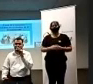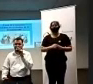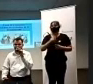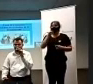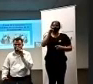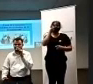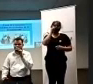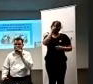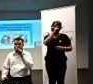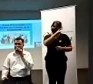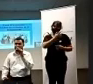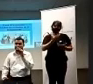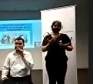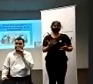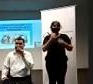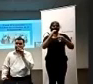comportar.